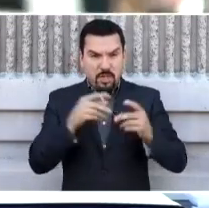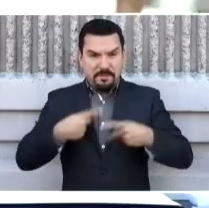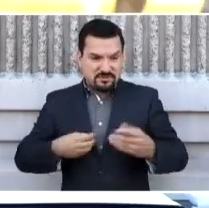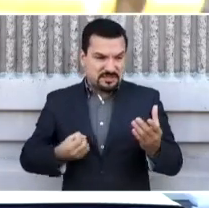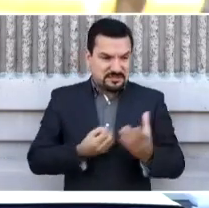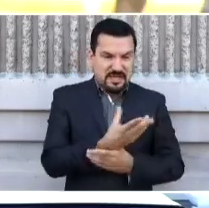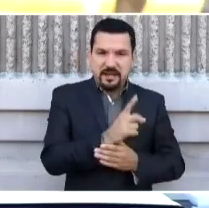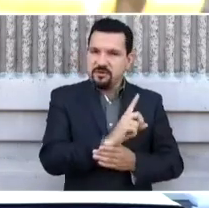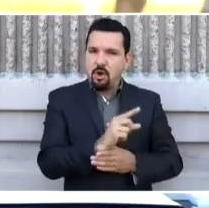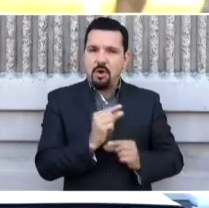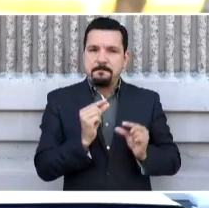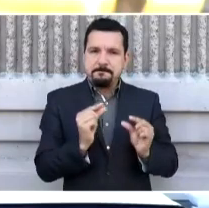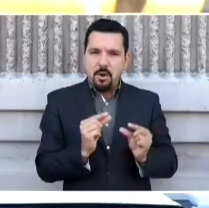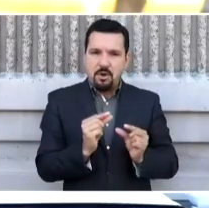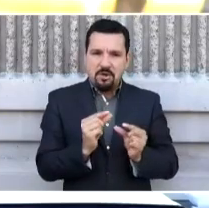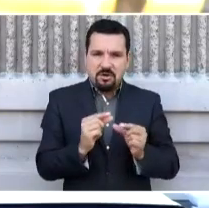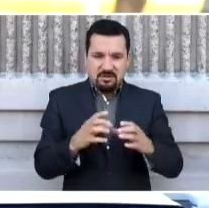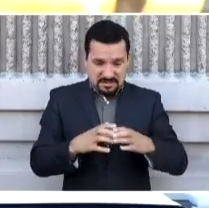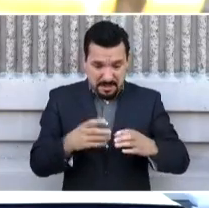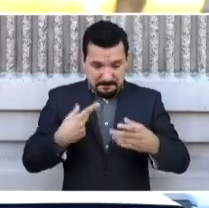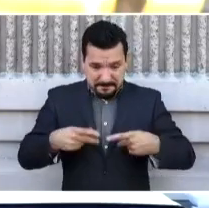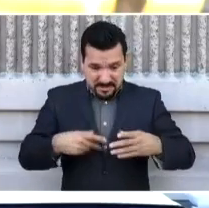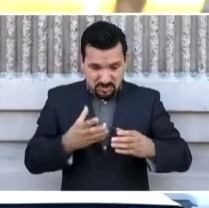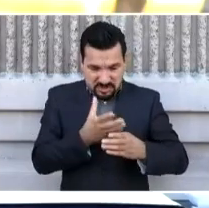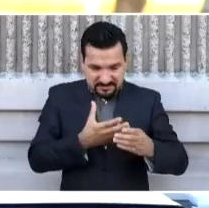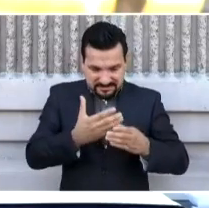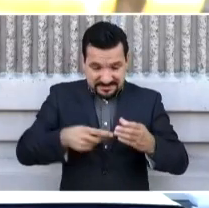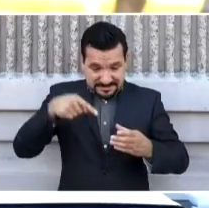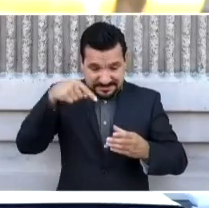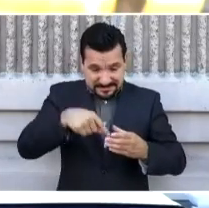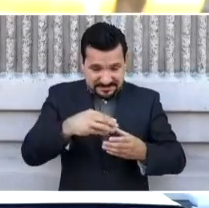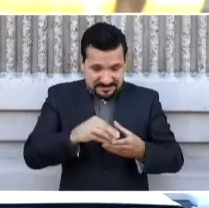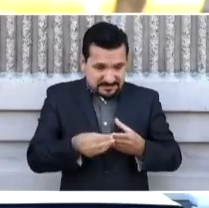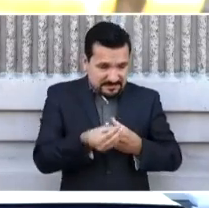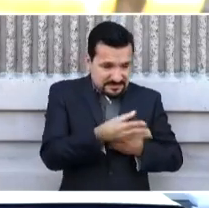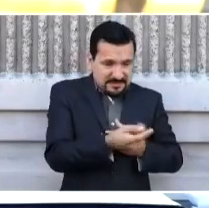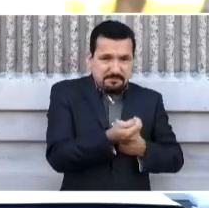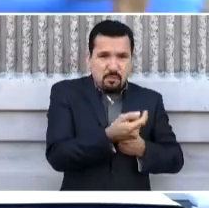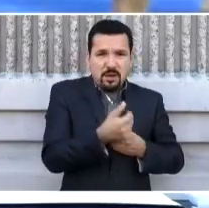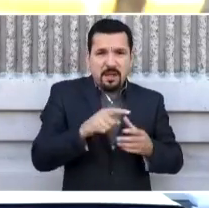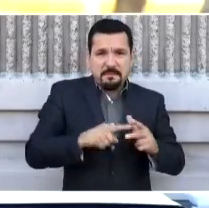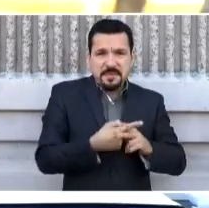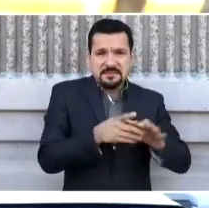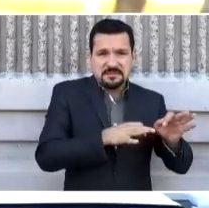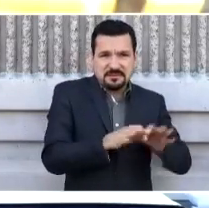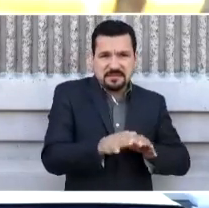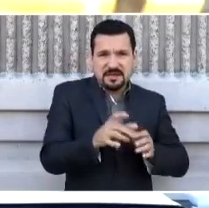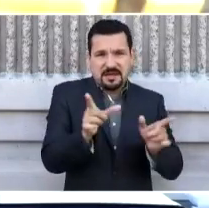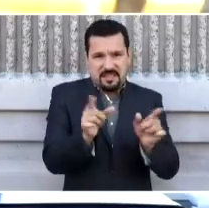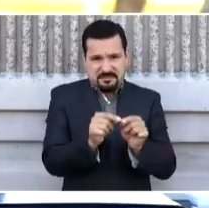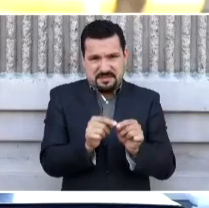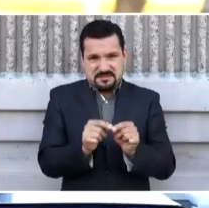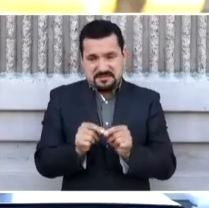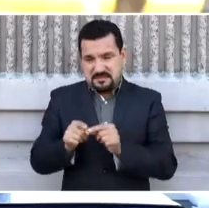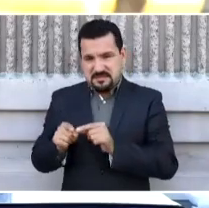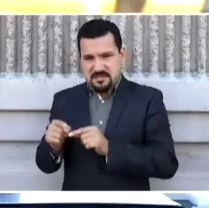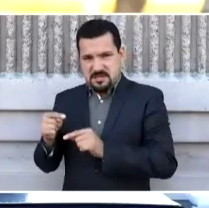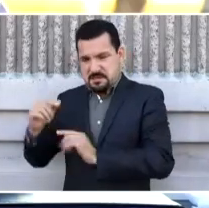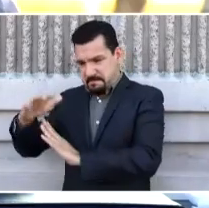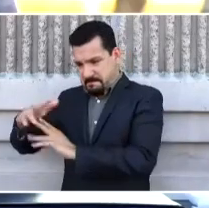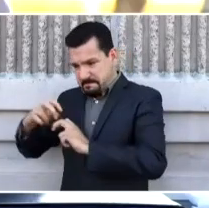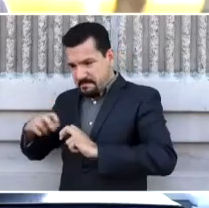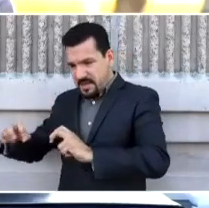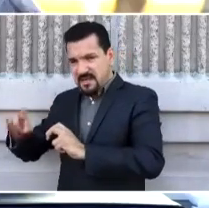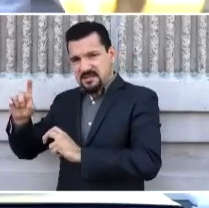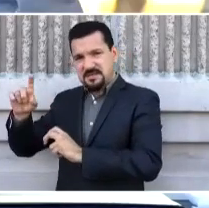solamente una pequeña proporción de ellos, los académicos, no el consejo, los académicos han propuesto que